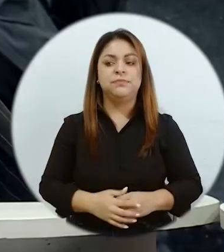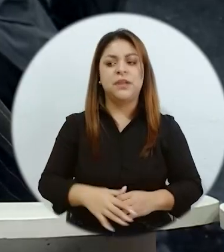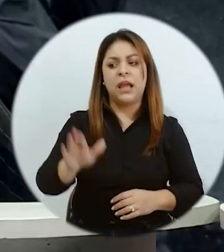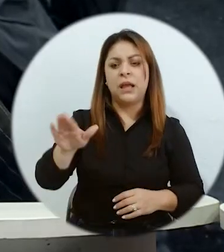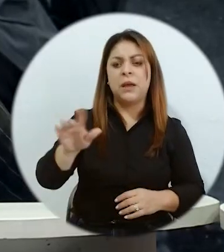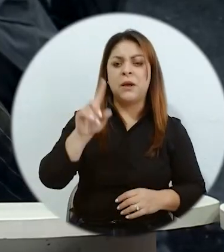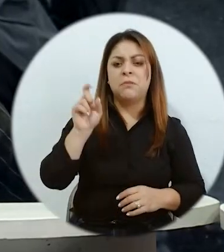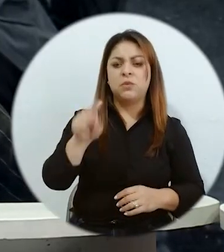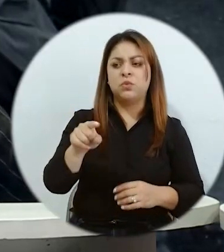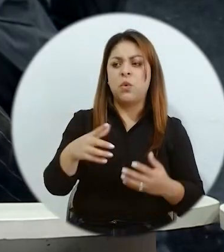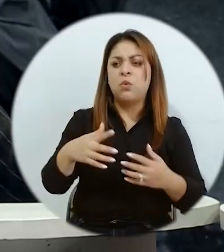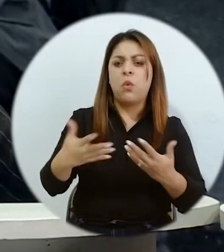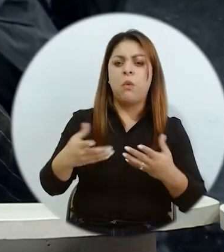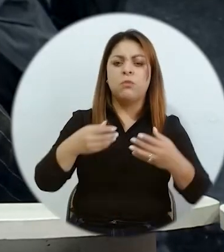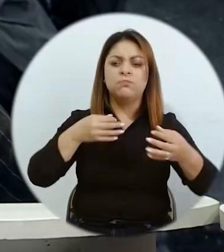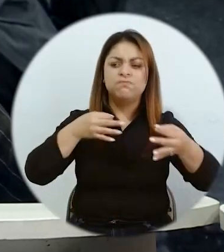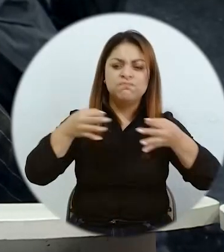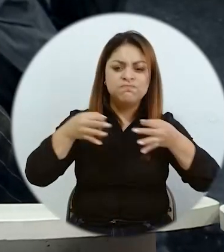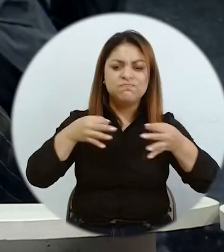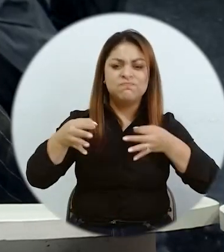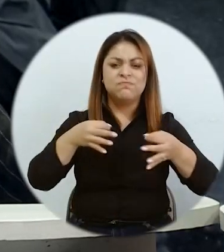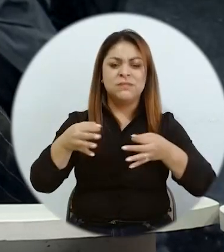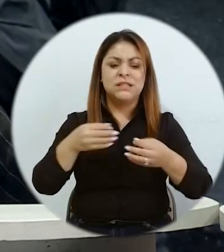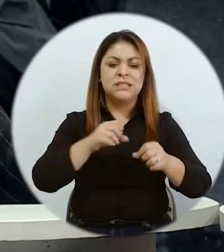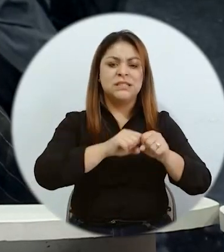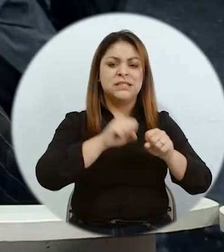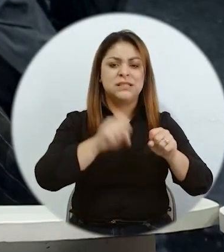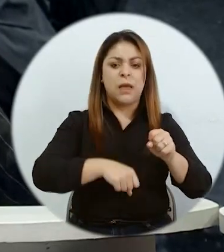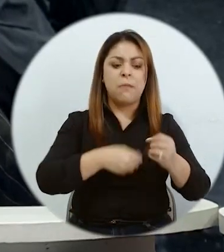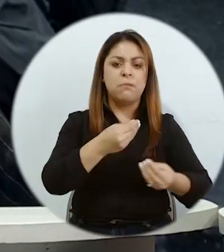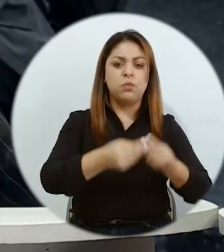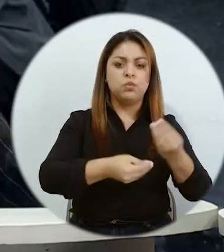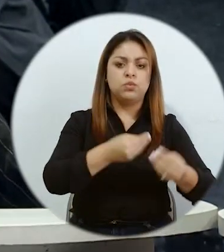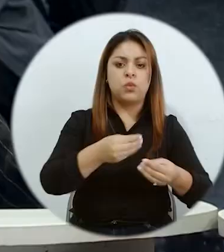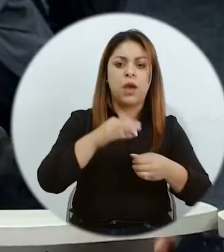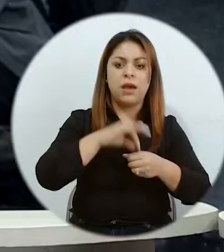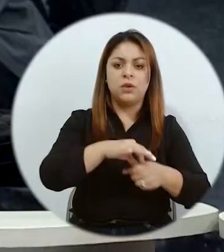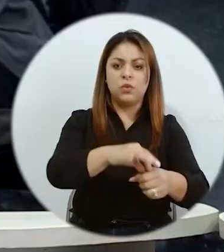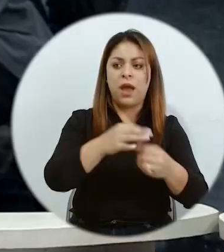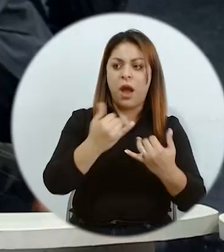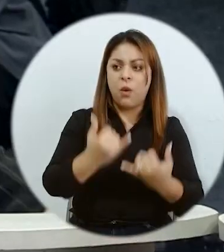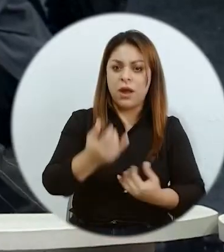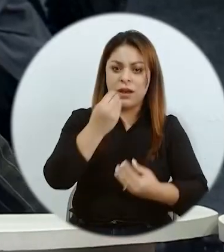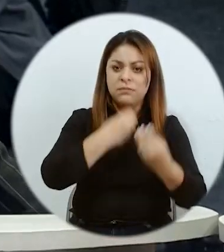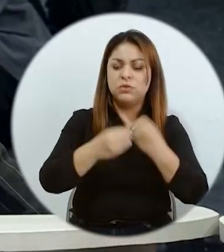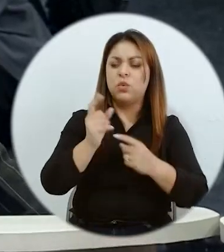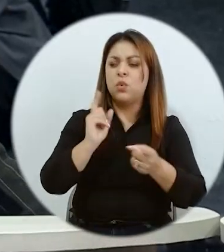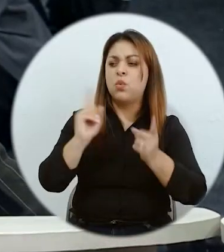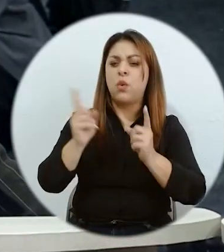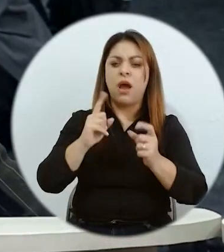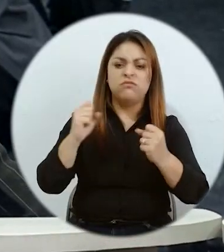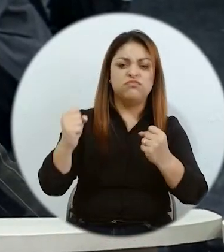describir entonces los sistemas de producción agrícola y de alimentos que existen en este momento? ¿Qué es lo que domina?